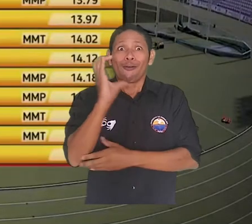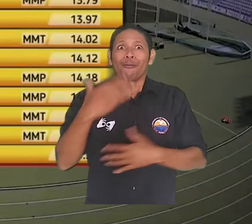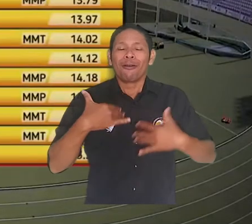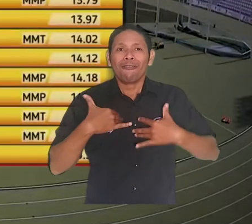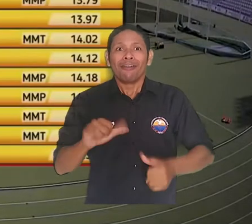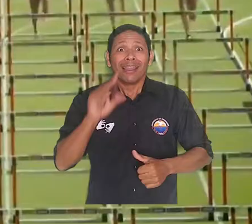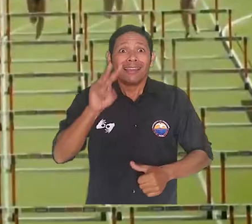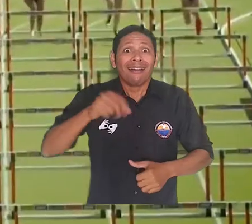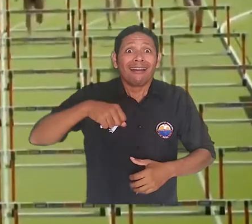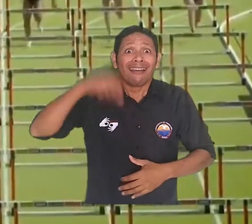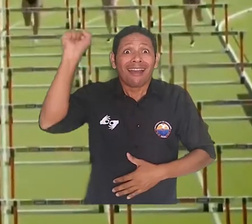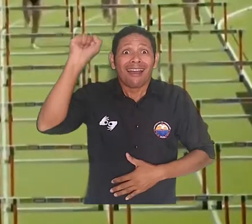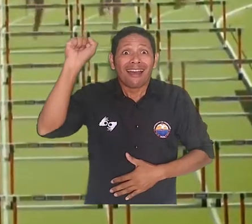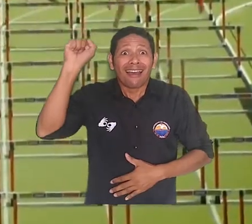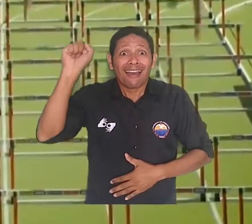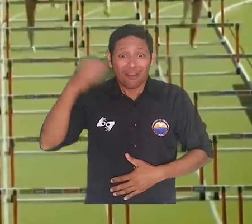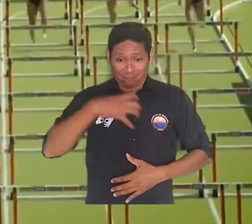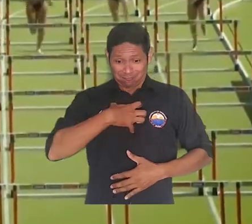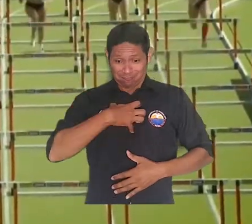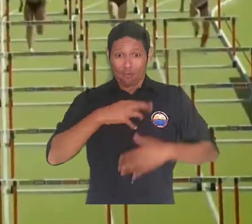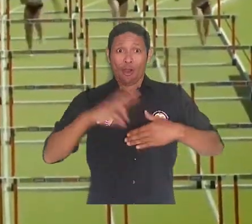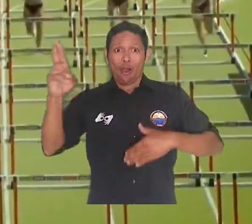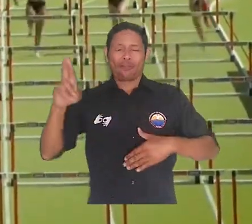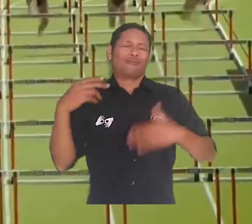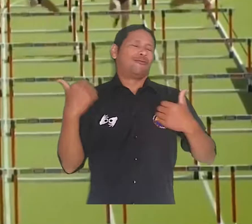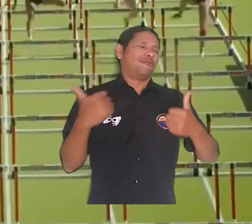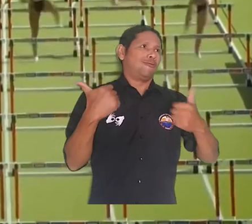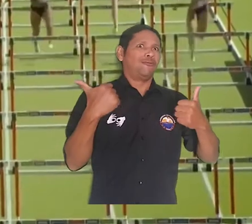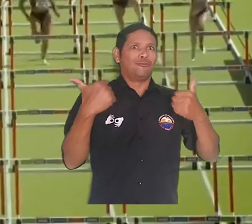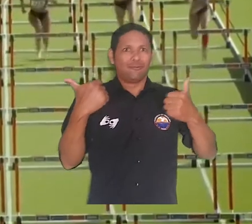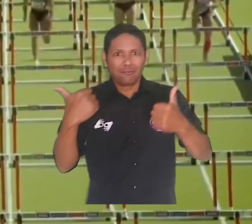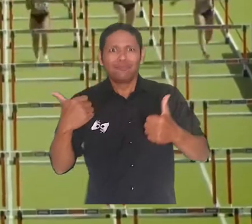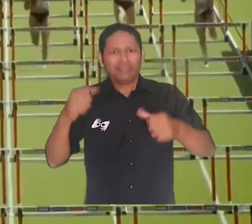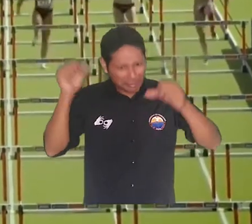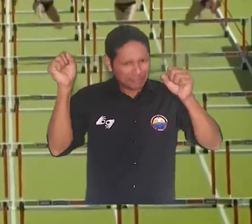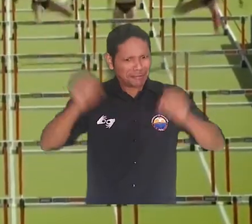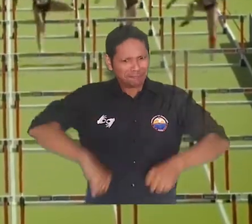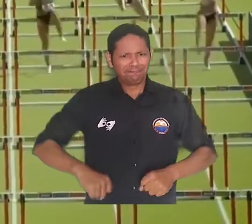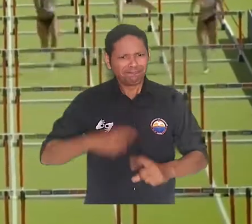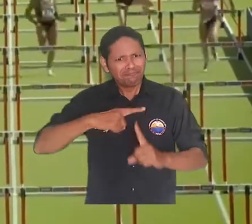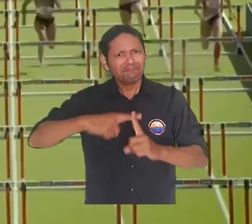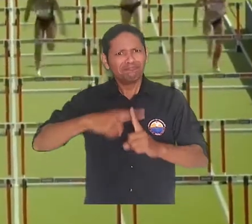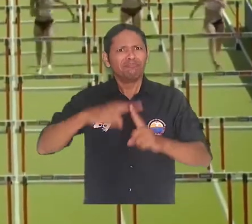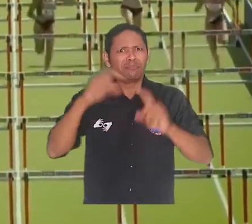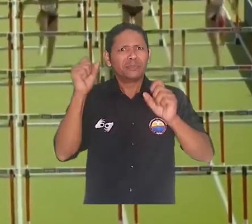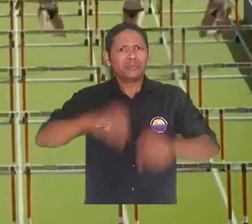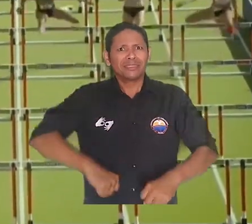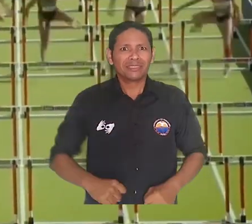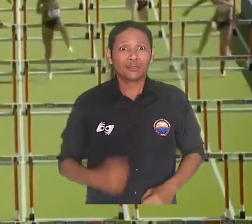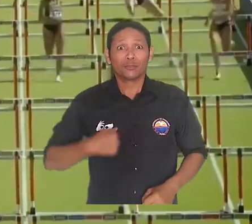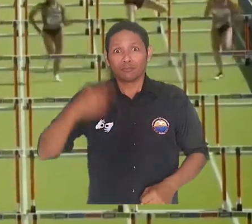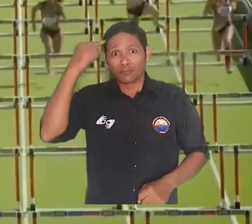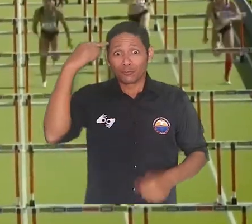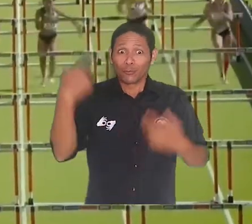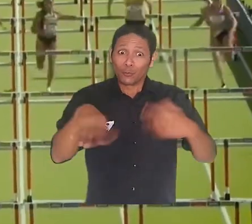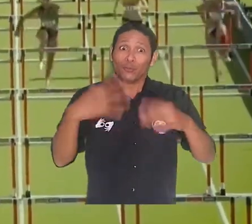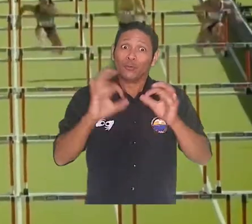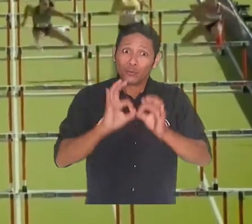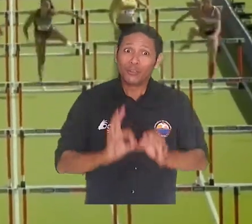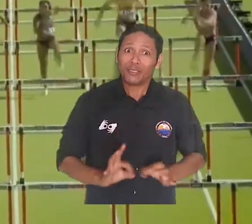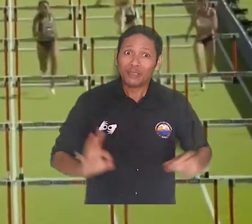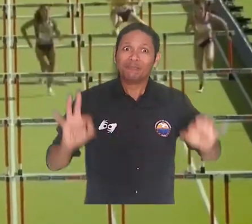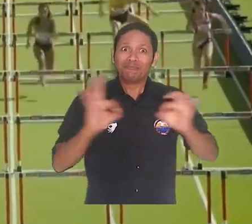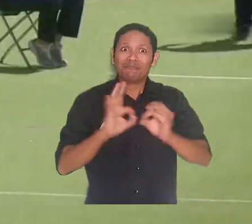Colombia de que sí se puede, a pesar de todas las dificultades que estamos pasando. Siento que es como algo muy importante